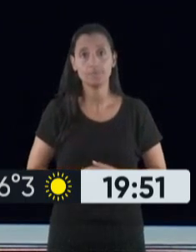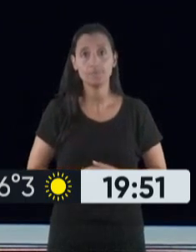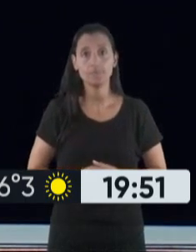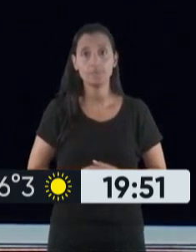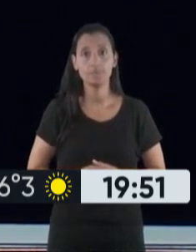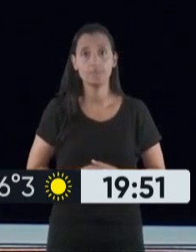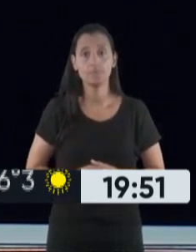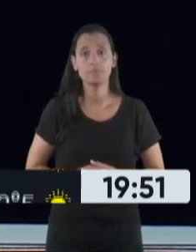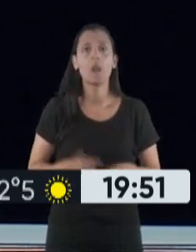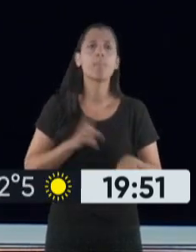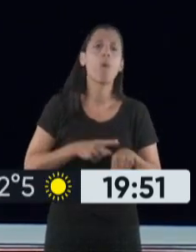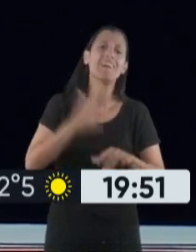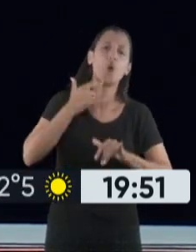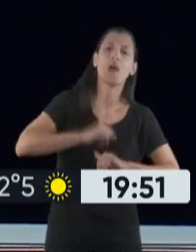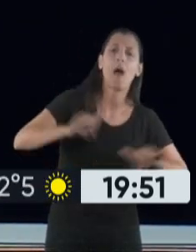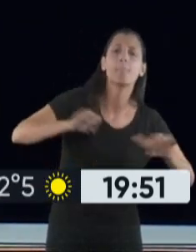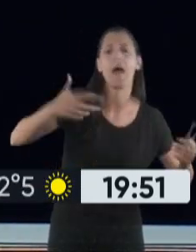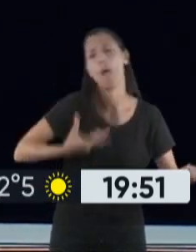en la campaña muchas veces lo dije.